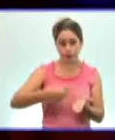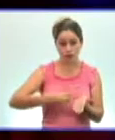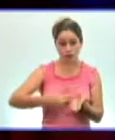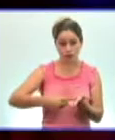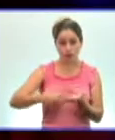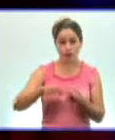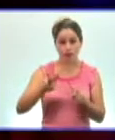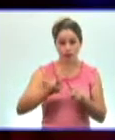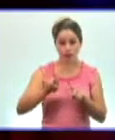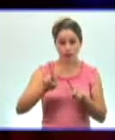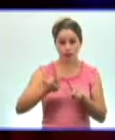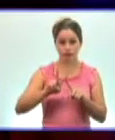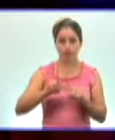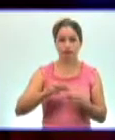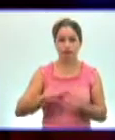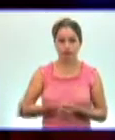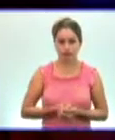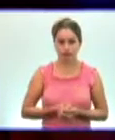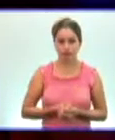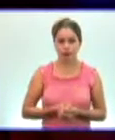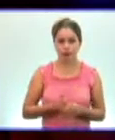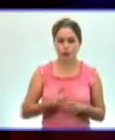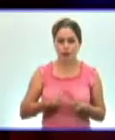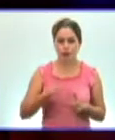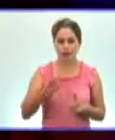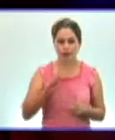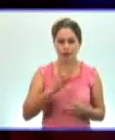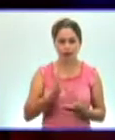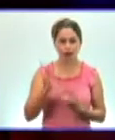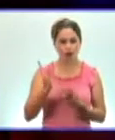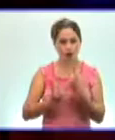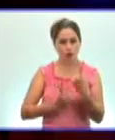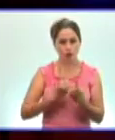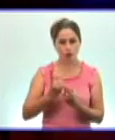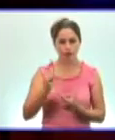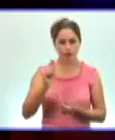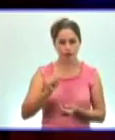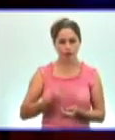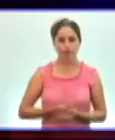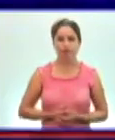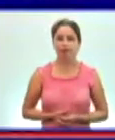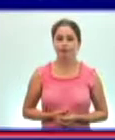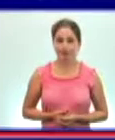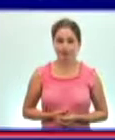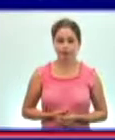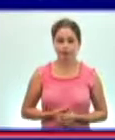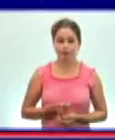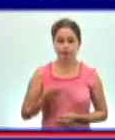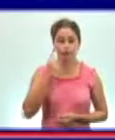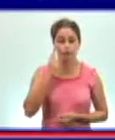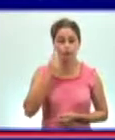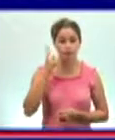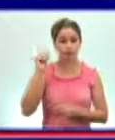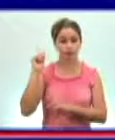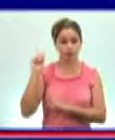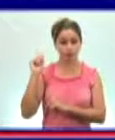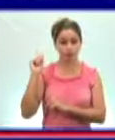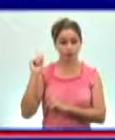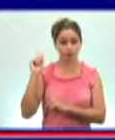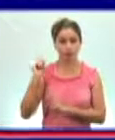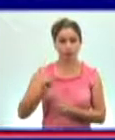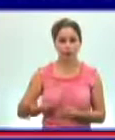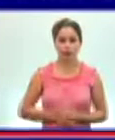emisión televisiva. Por lo tanto, le proponemos algunas en esta primera parte. Como ustedes pueden concebir,